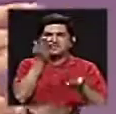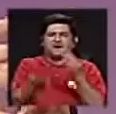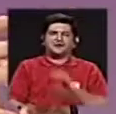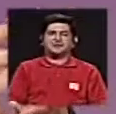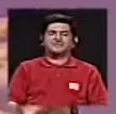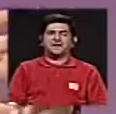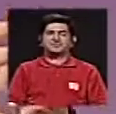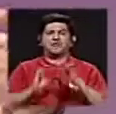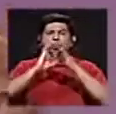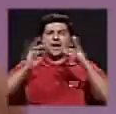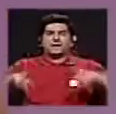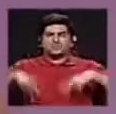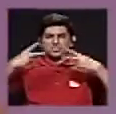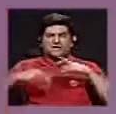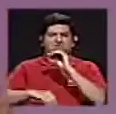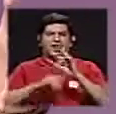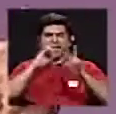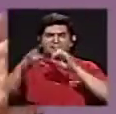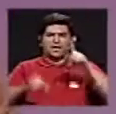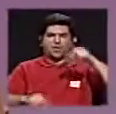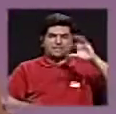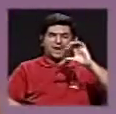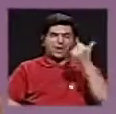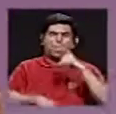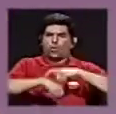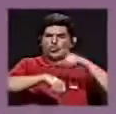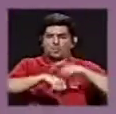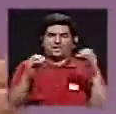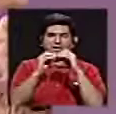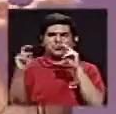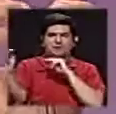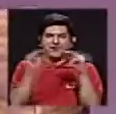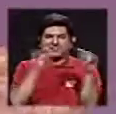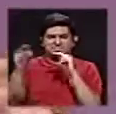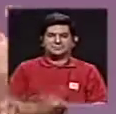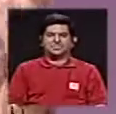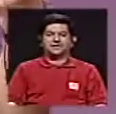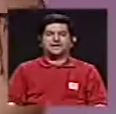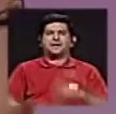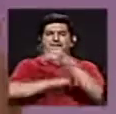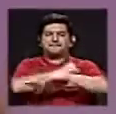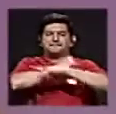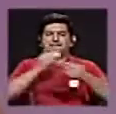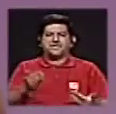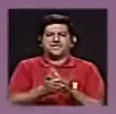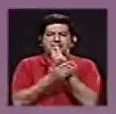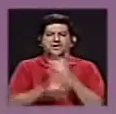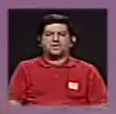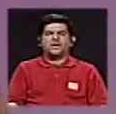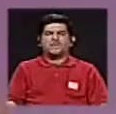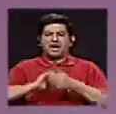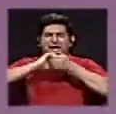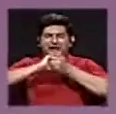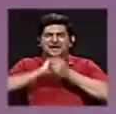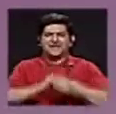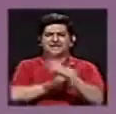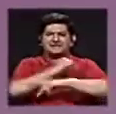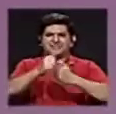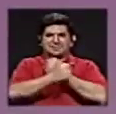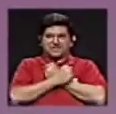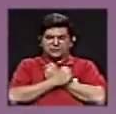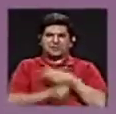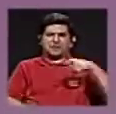coalición viva verdad y sus diálogos con el pac en otro momento se dio más una negociación entre patria nueva alianza patriótica el pac y coalición viva que